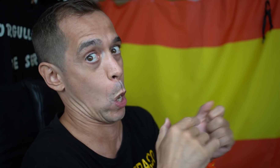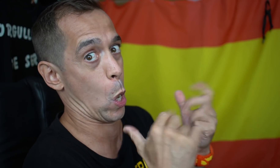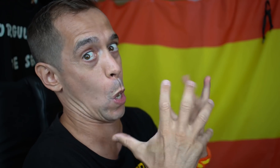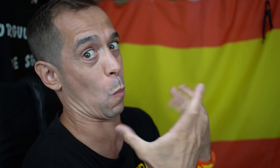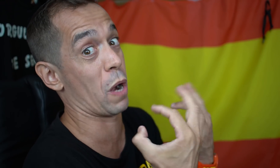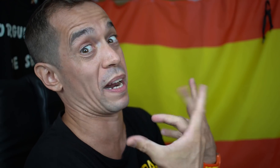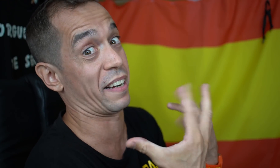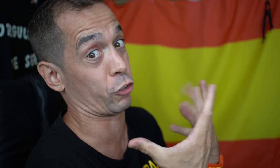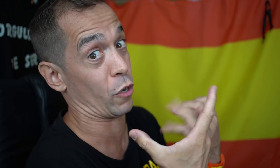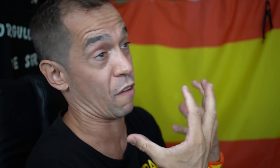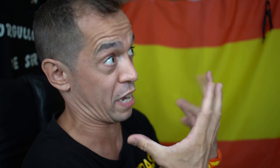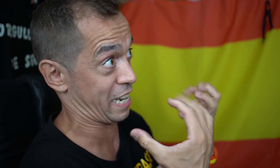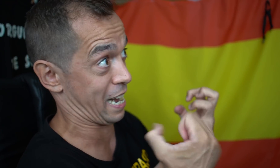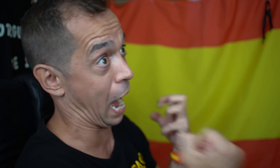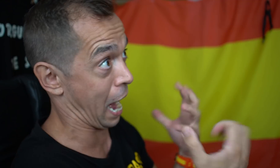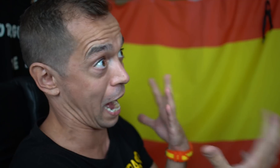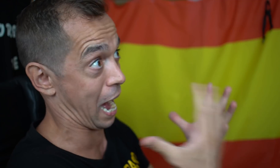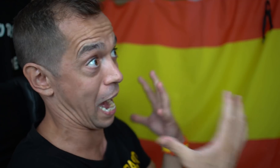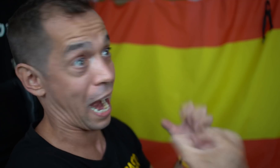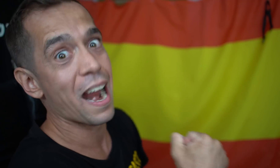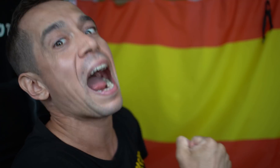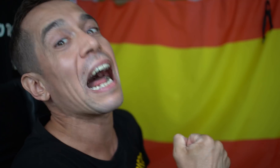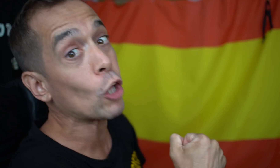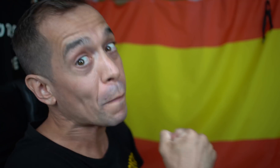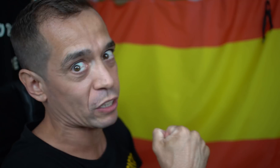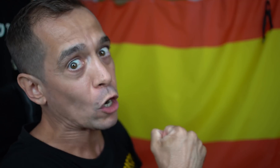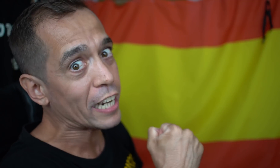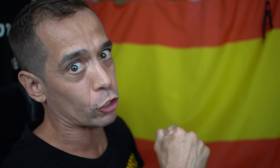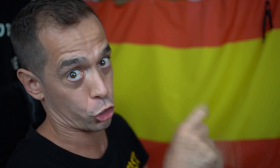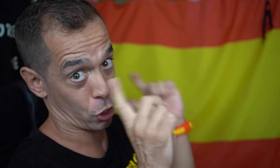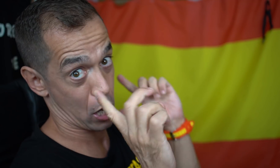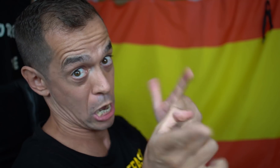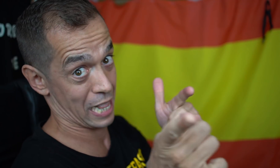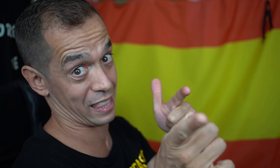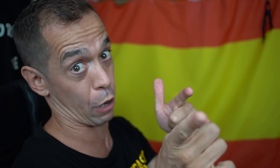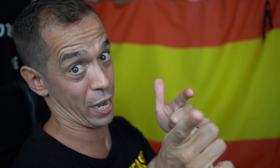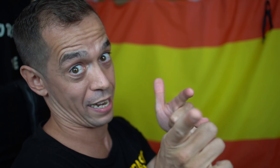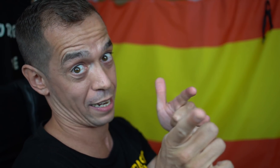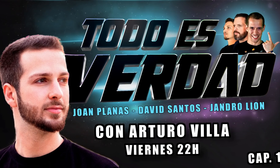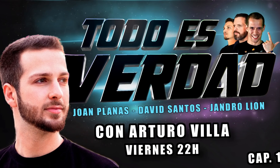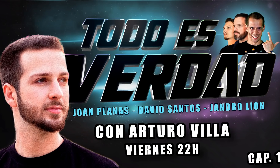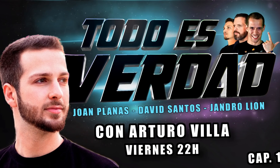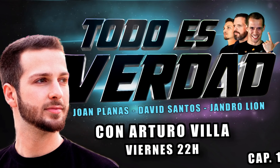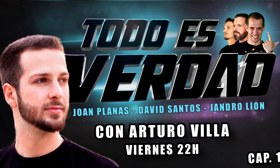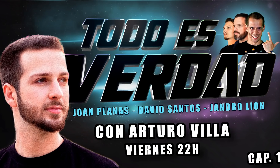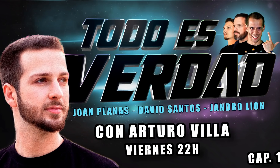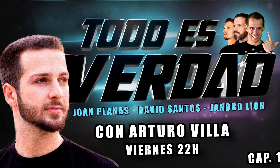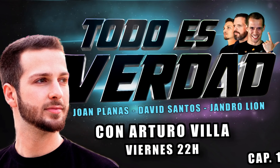¡Vuelve el retro y el friki! ¡A tope, tronquitos! ¡Hasta luego!